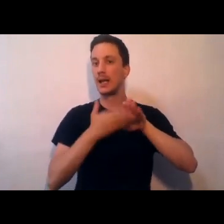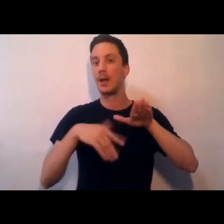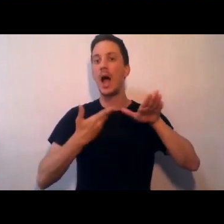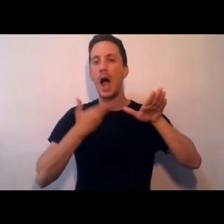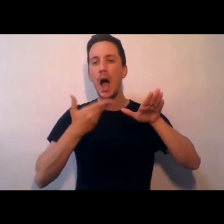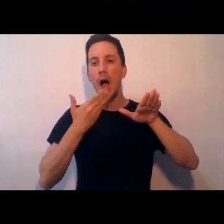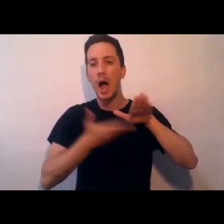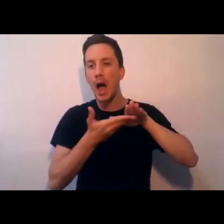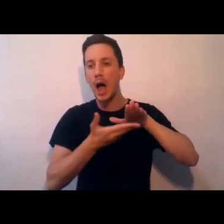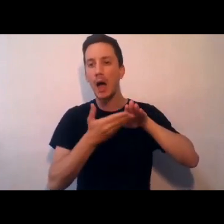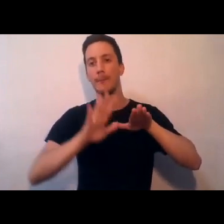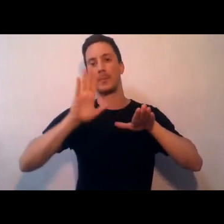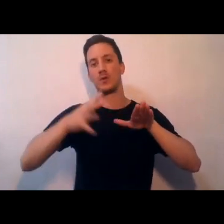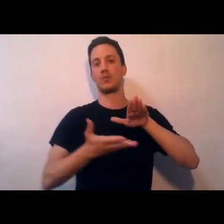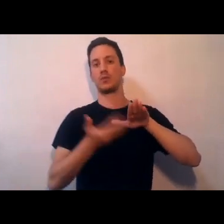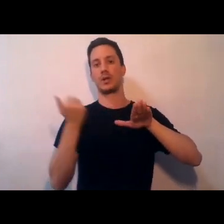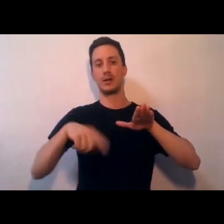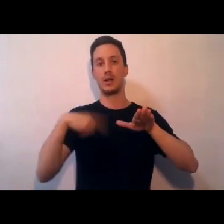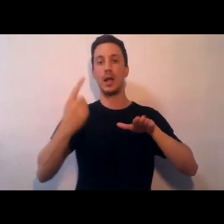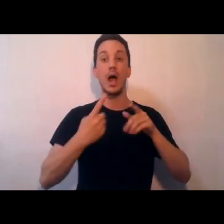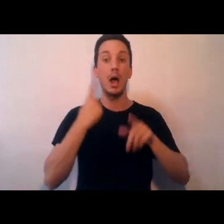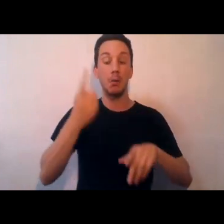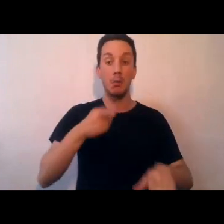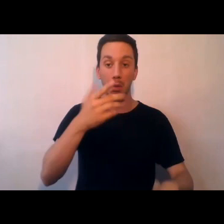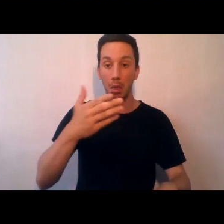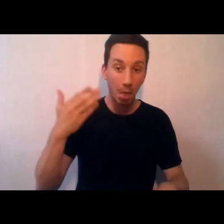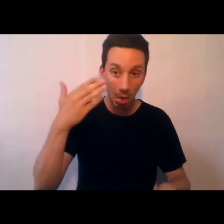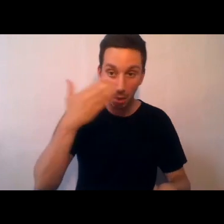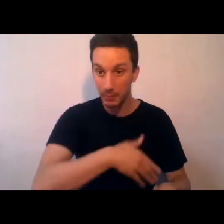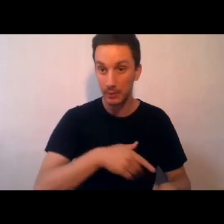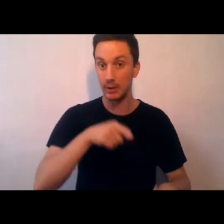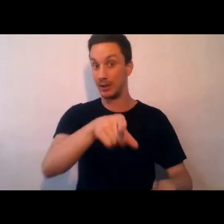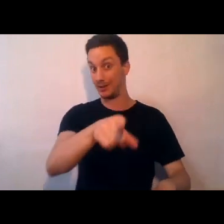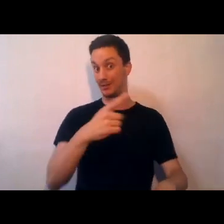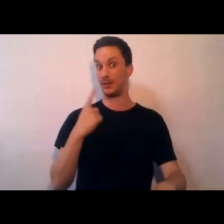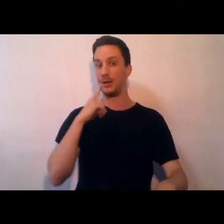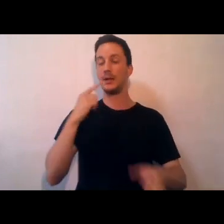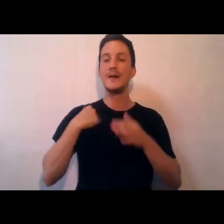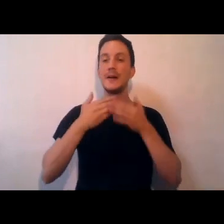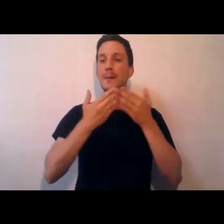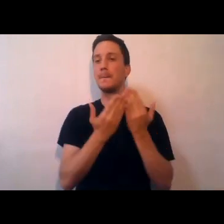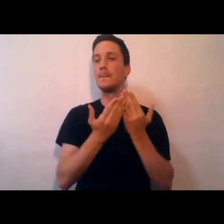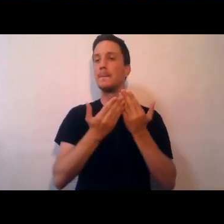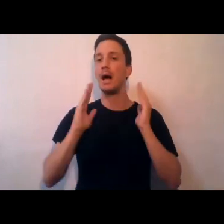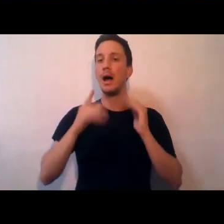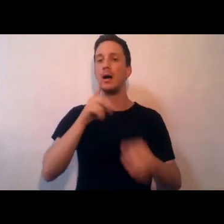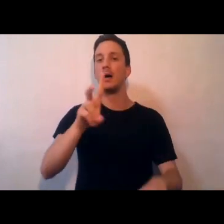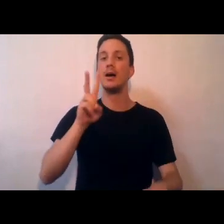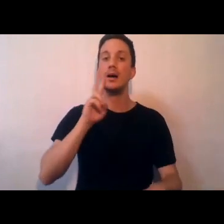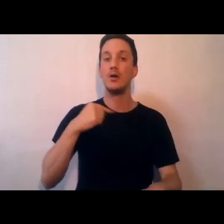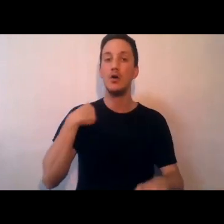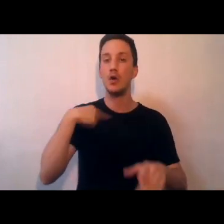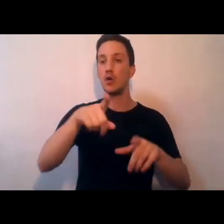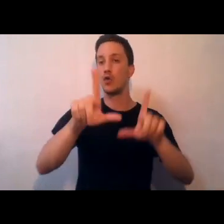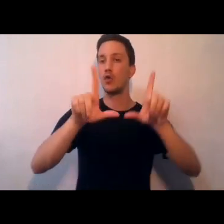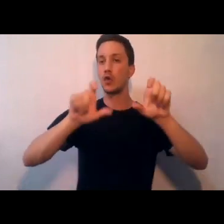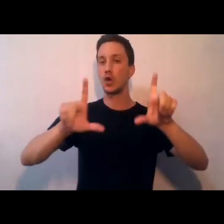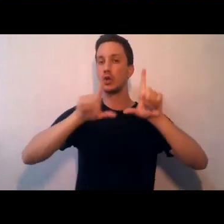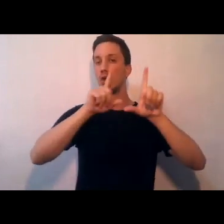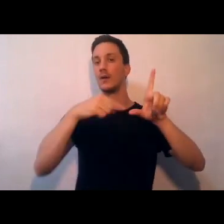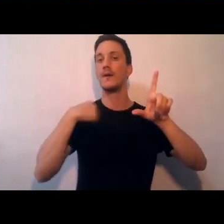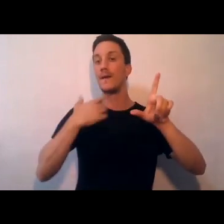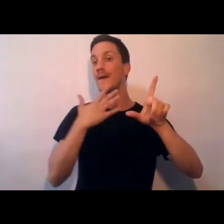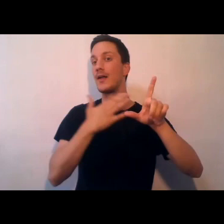luego tenemos estas que a veces pasan muy desapercibidas, que son las verrugas planas. No sé si veis aquí en la foto, en la zona del